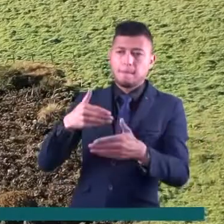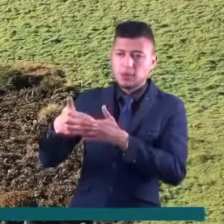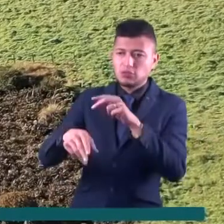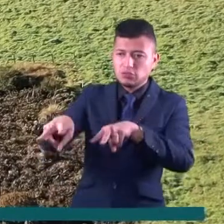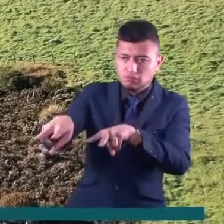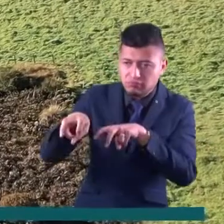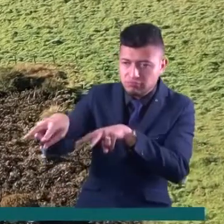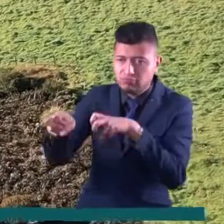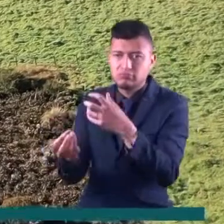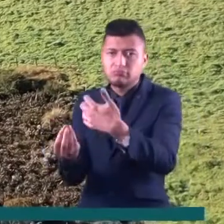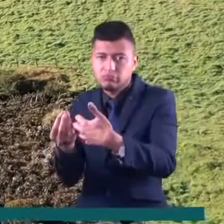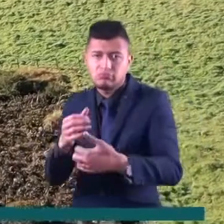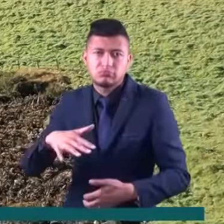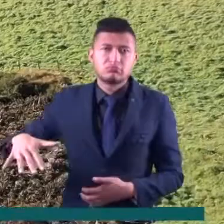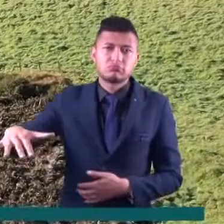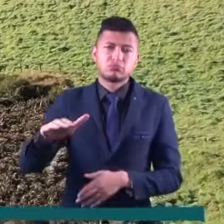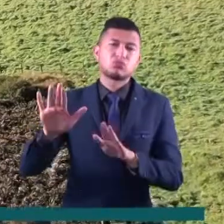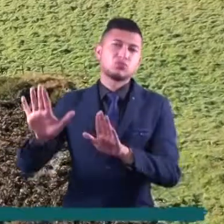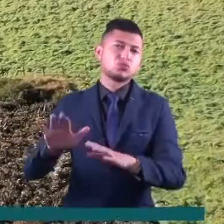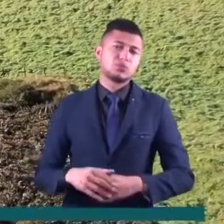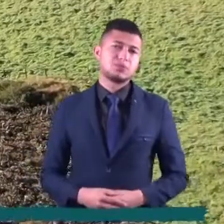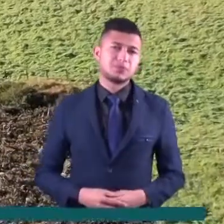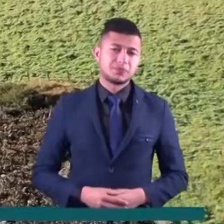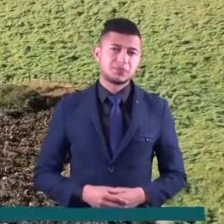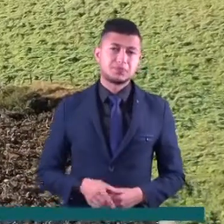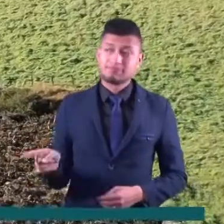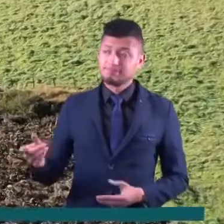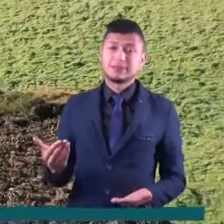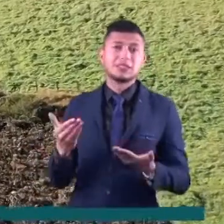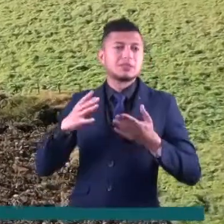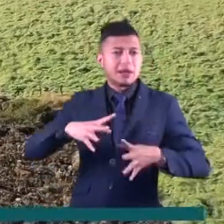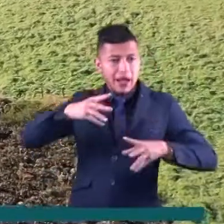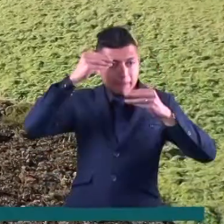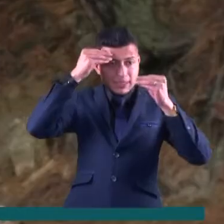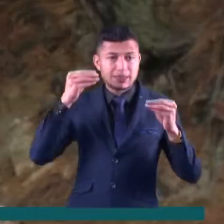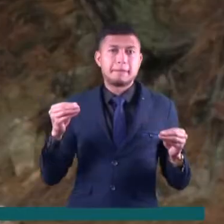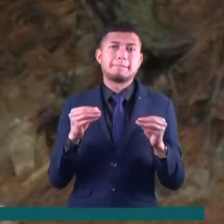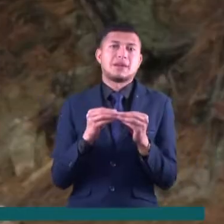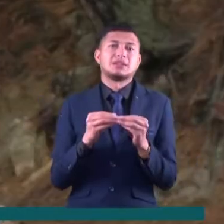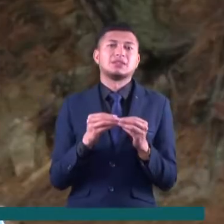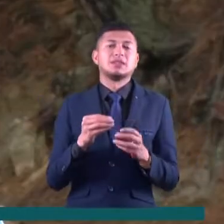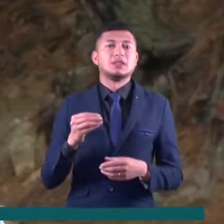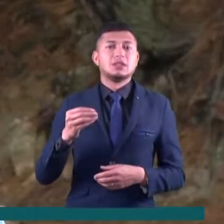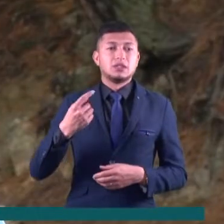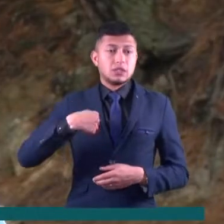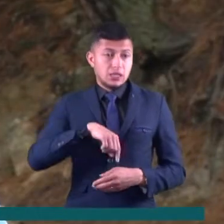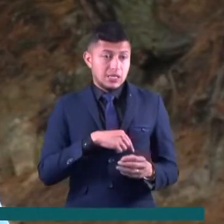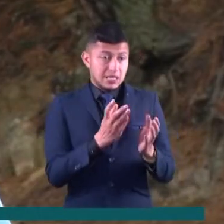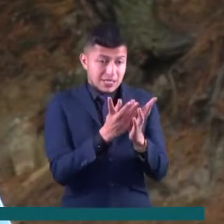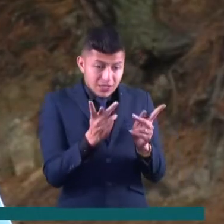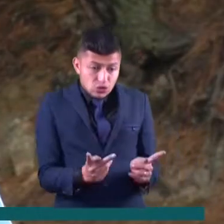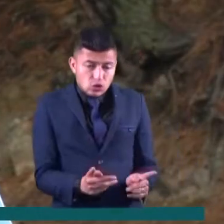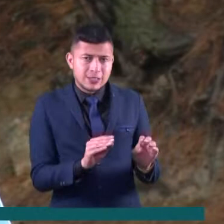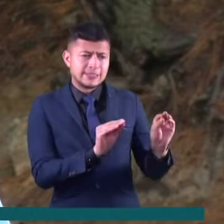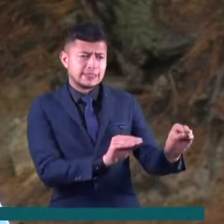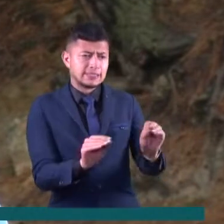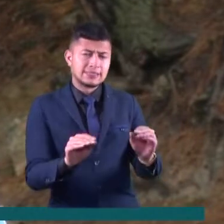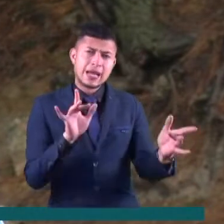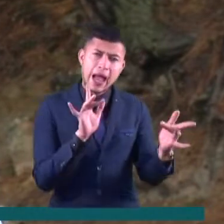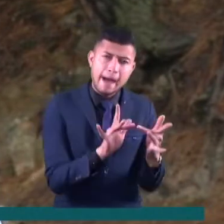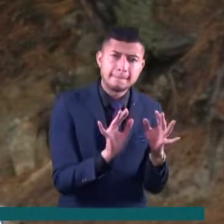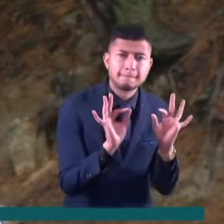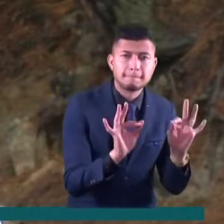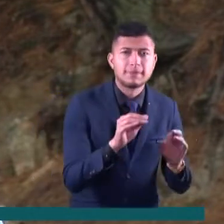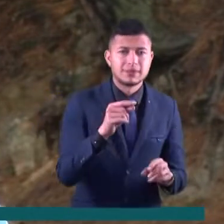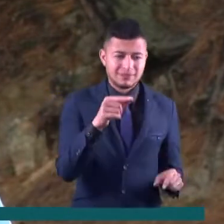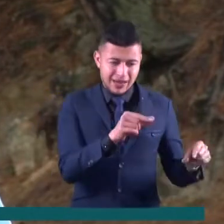agropecuarios e industriales propios de la región un motivo más de aprendizaje poder llegar a nuestros estudiantes de la mejor